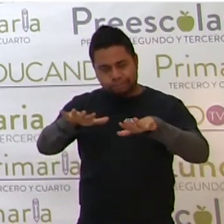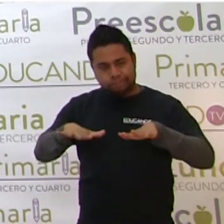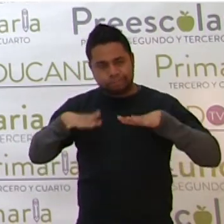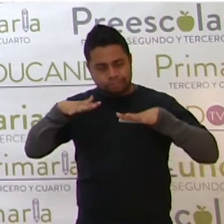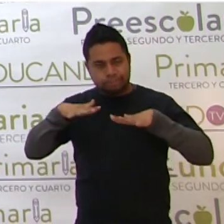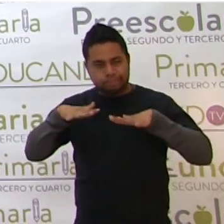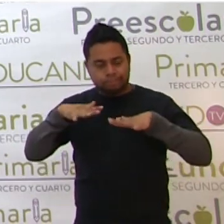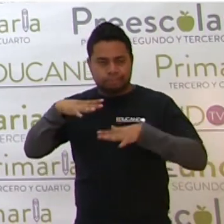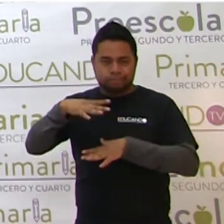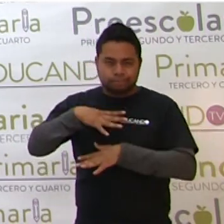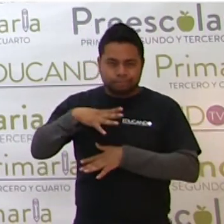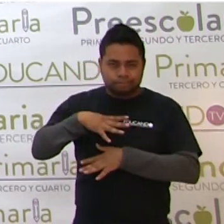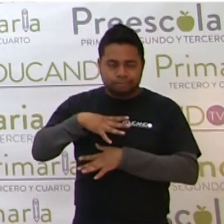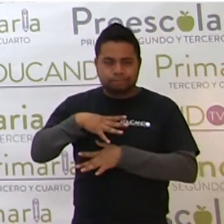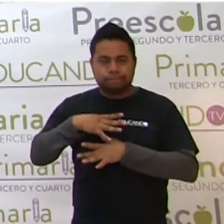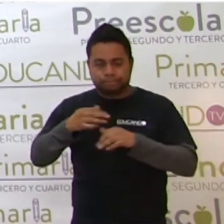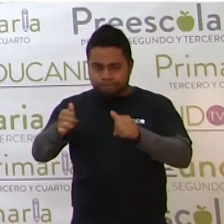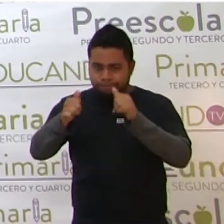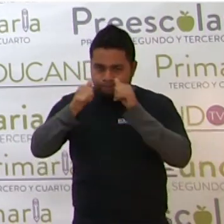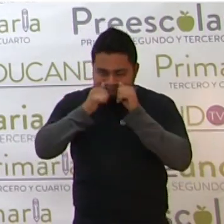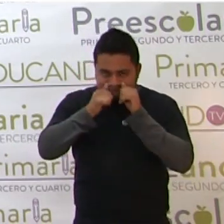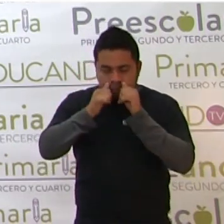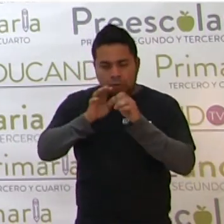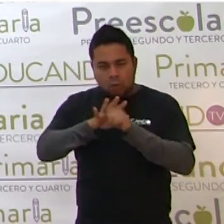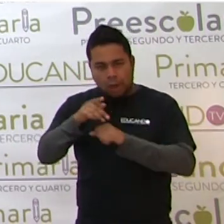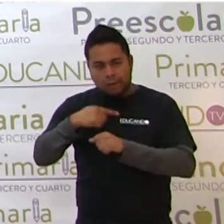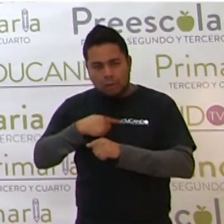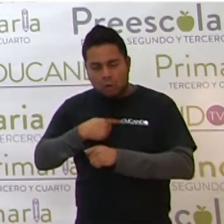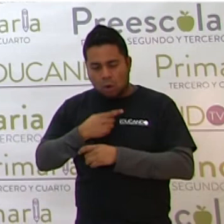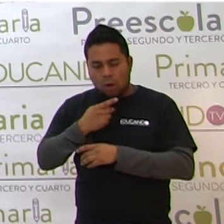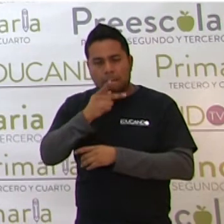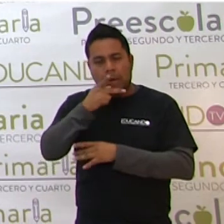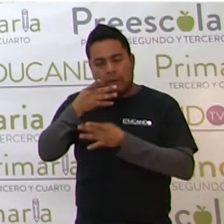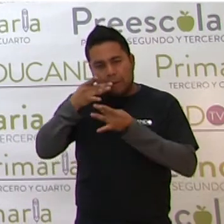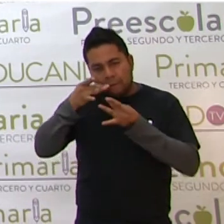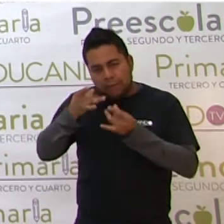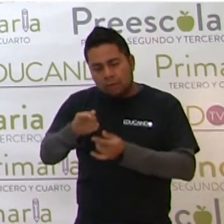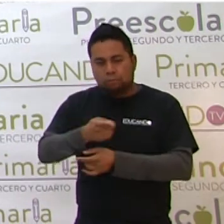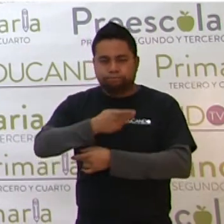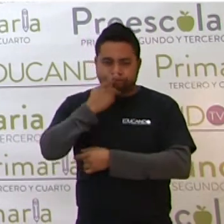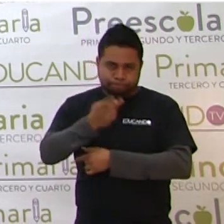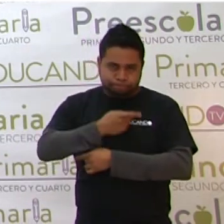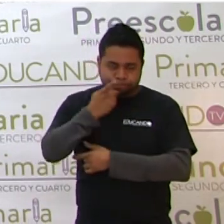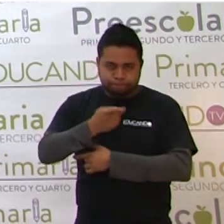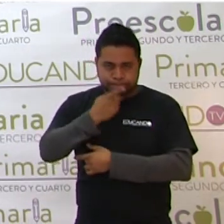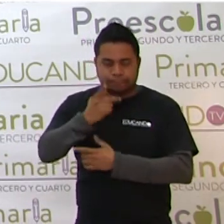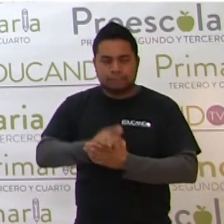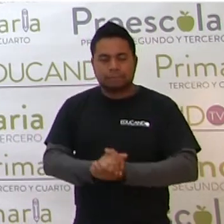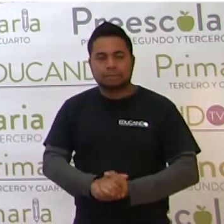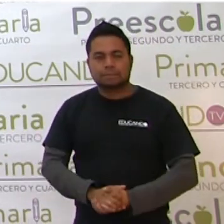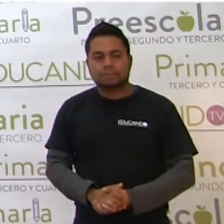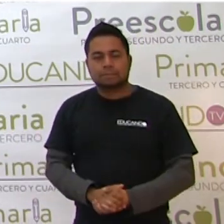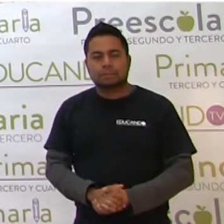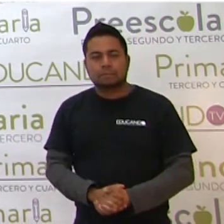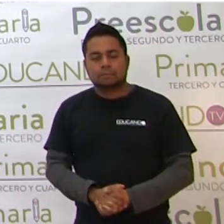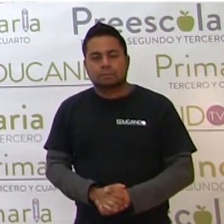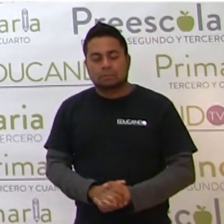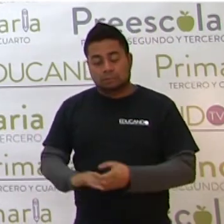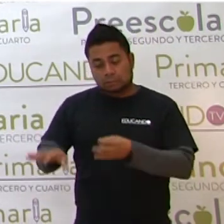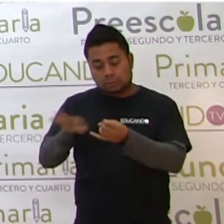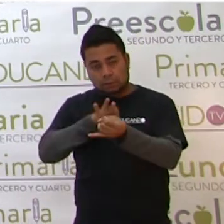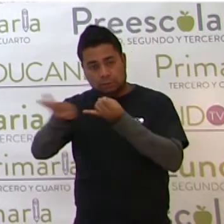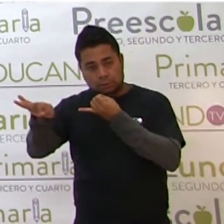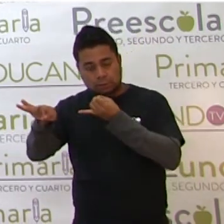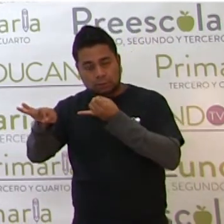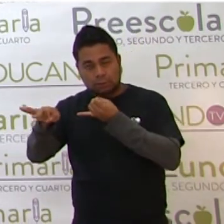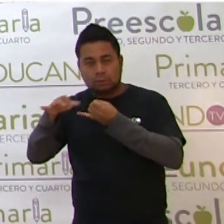no pierda y se lee lo que se expone y pueda percibirlo. Y bueno, por último,